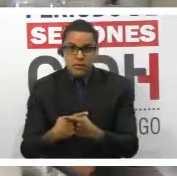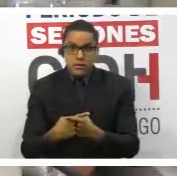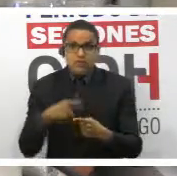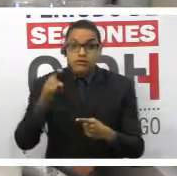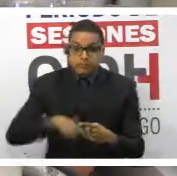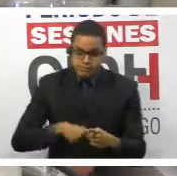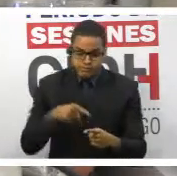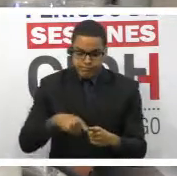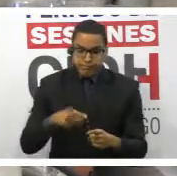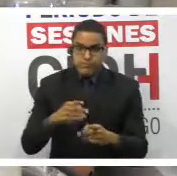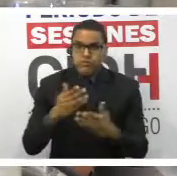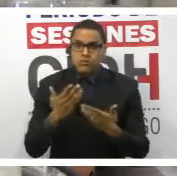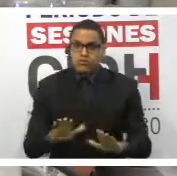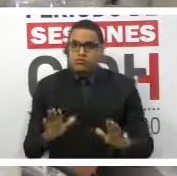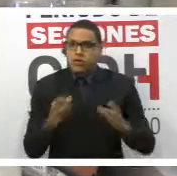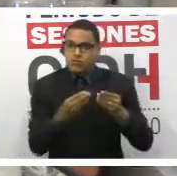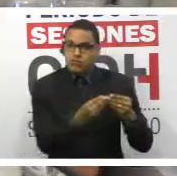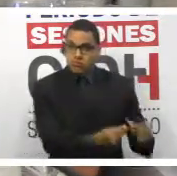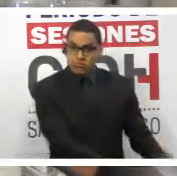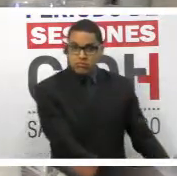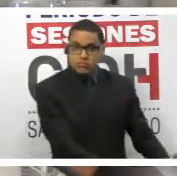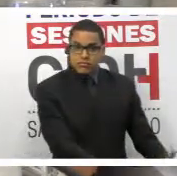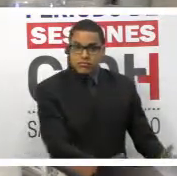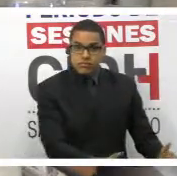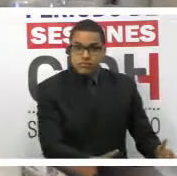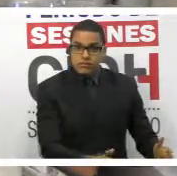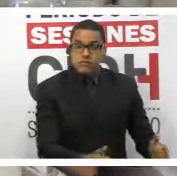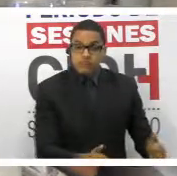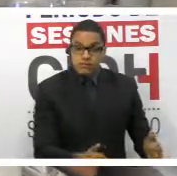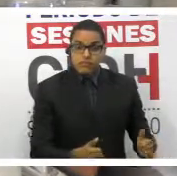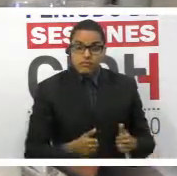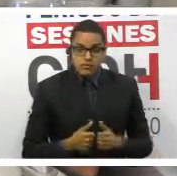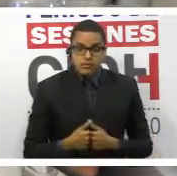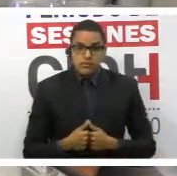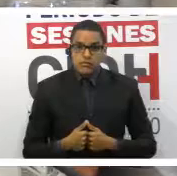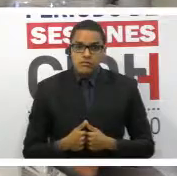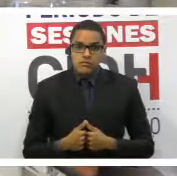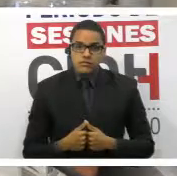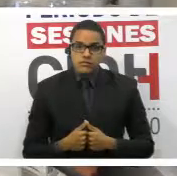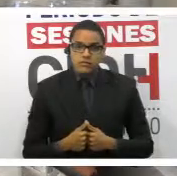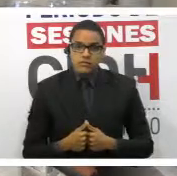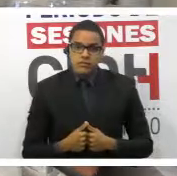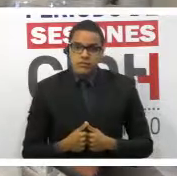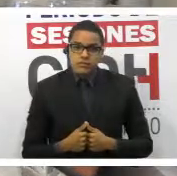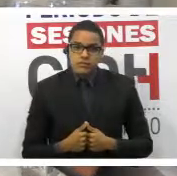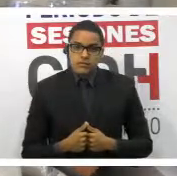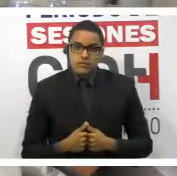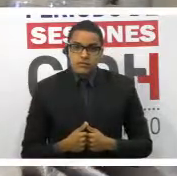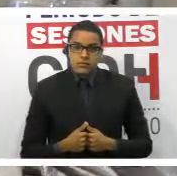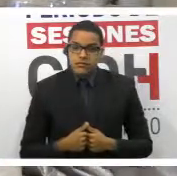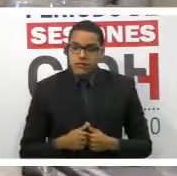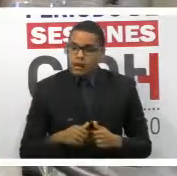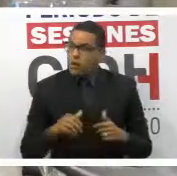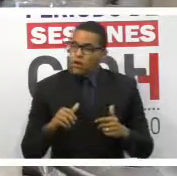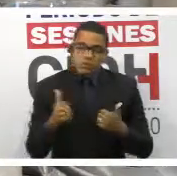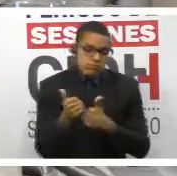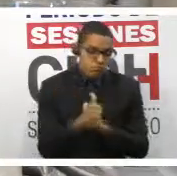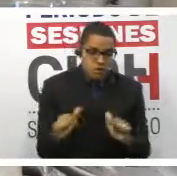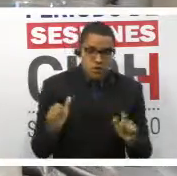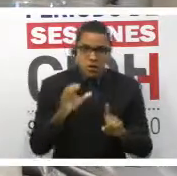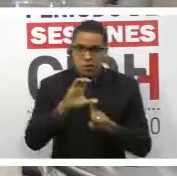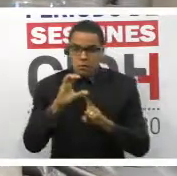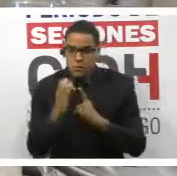no solamente a arquitecturas arquitectónicas sino políticas culturales sociales de de otras